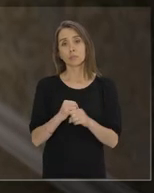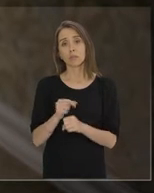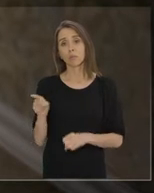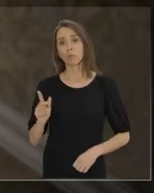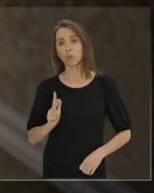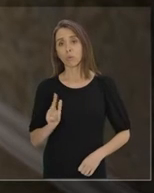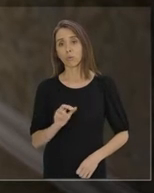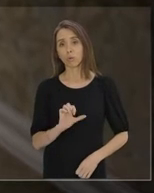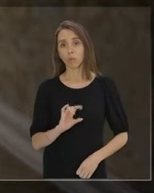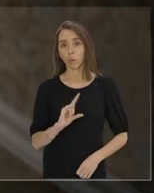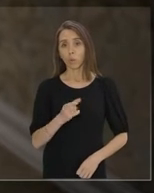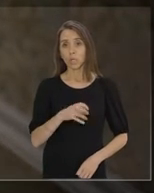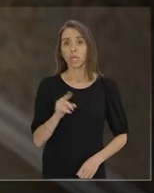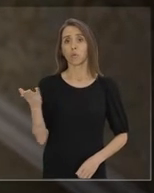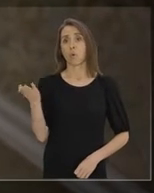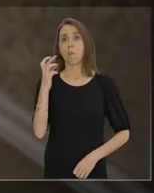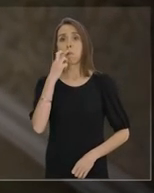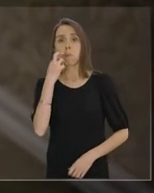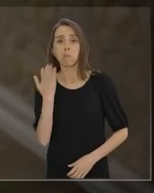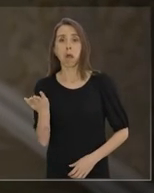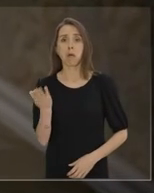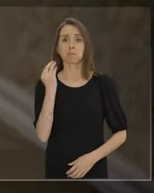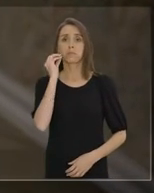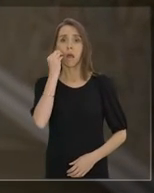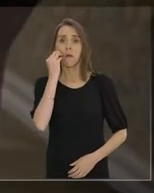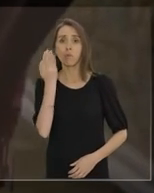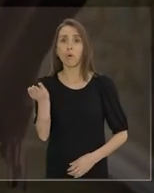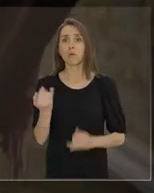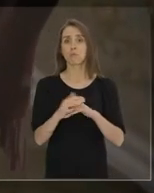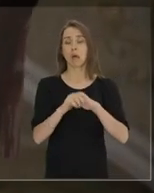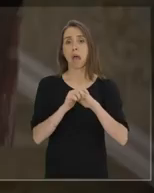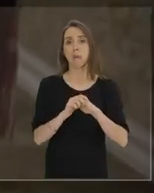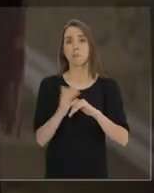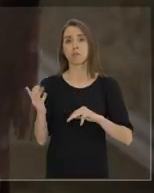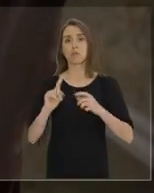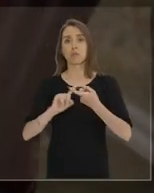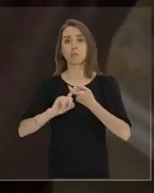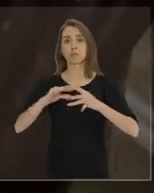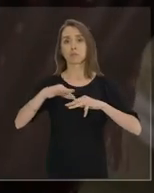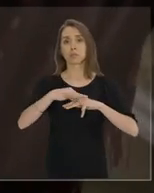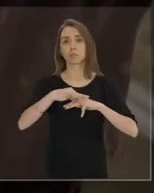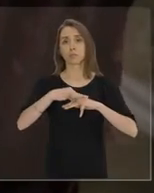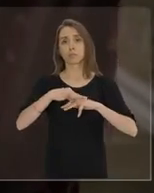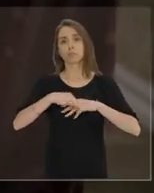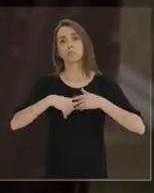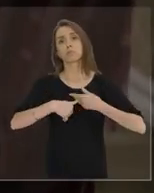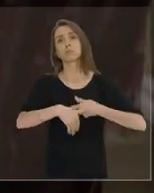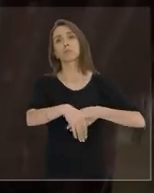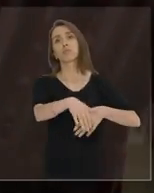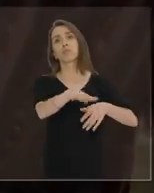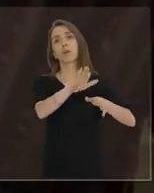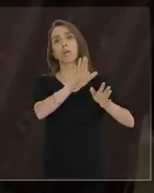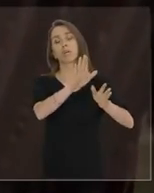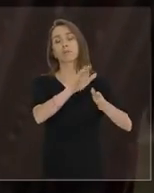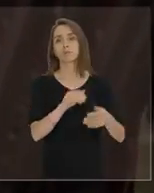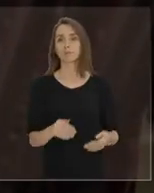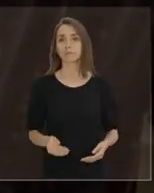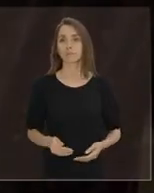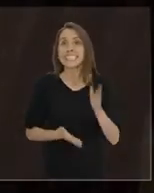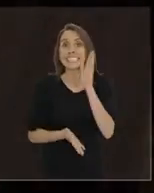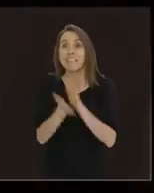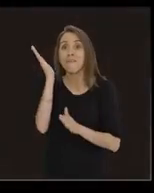A los 70 años, don Eugenio, el padre, el abuelo, el amigo, el esposo, se nos